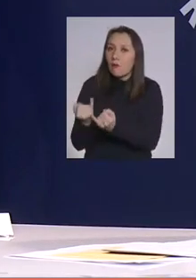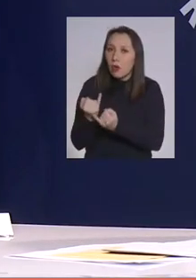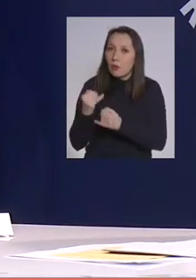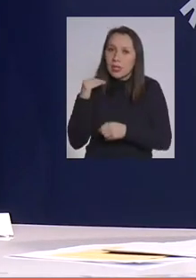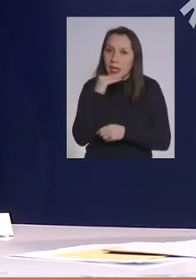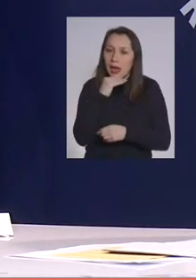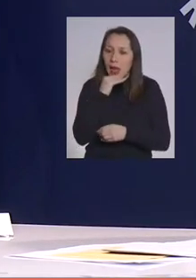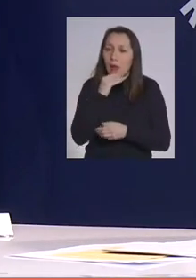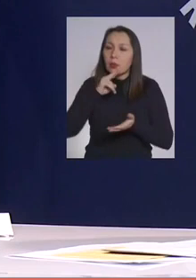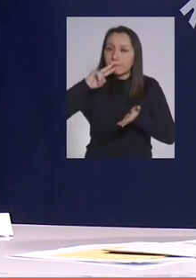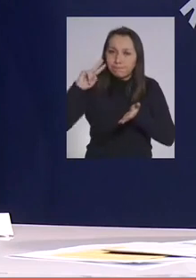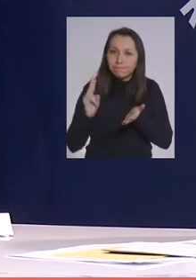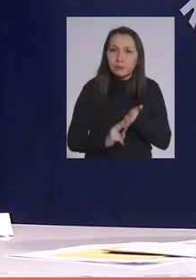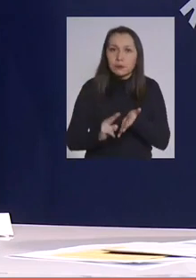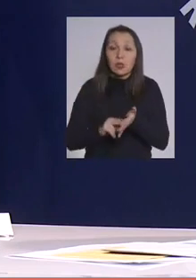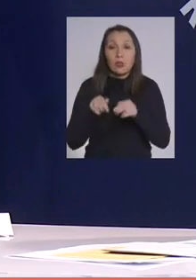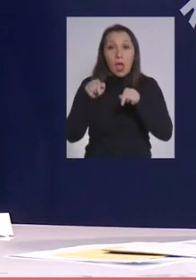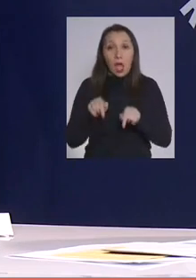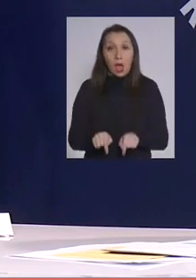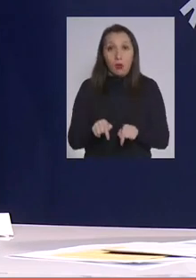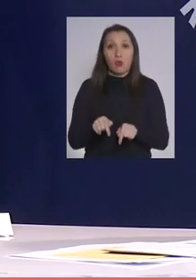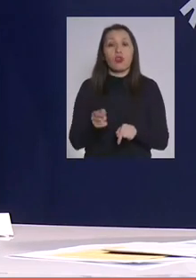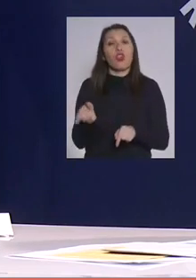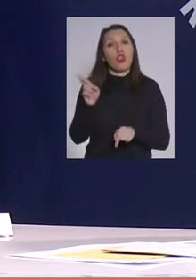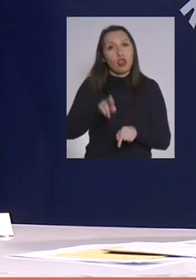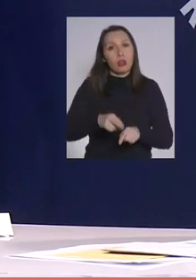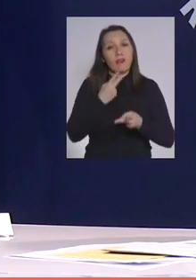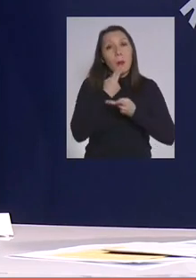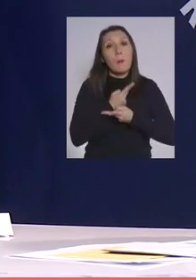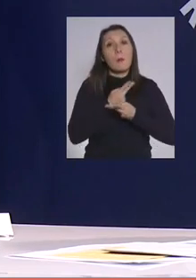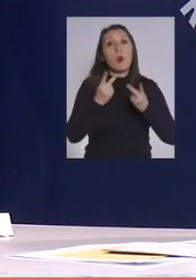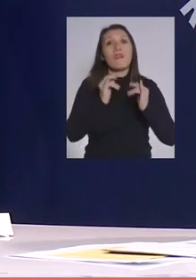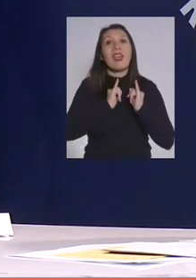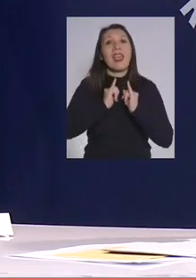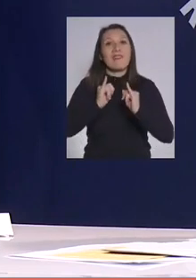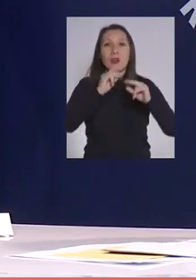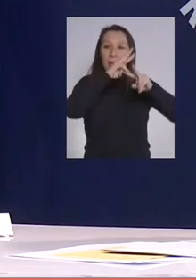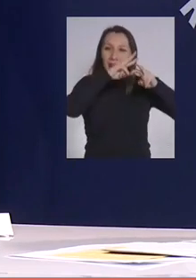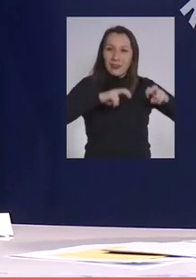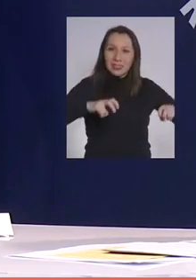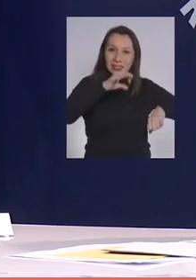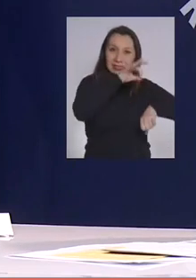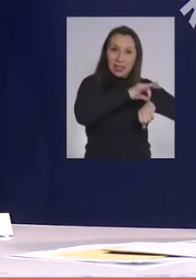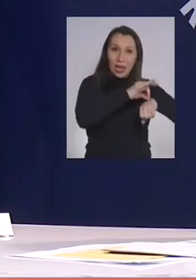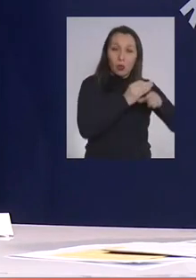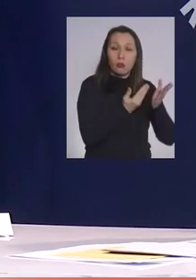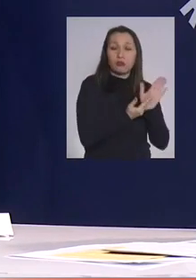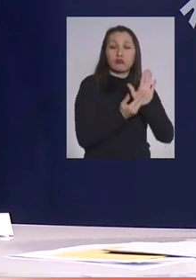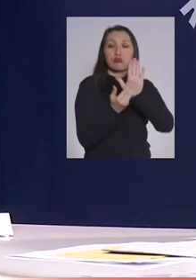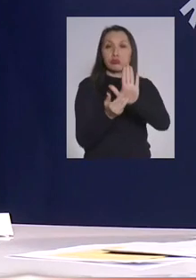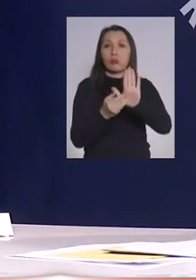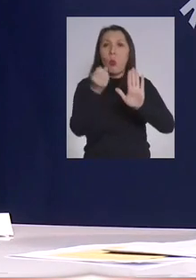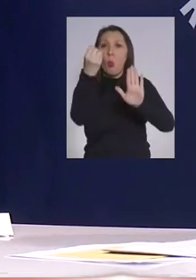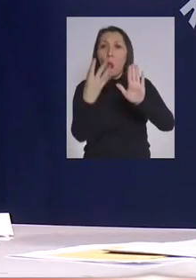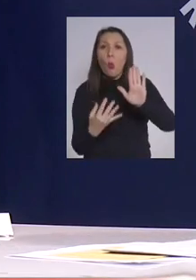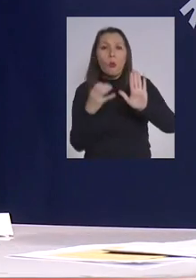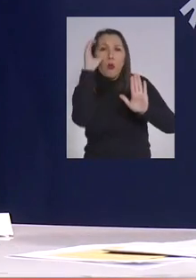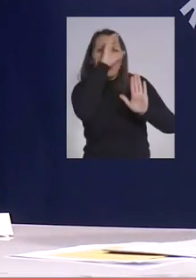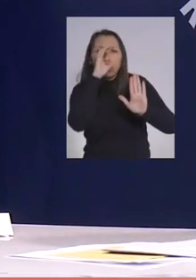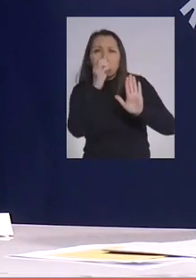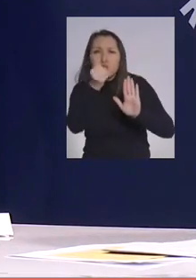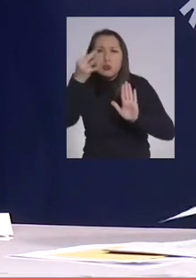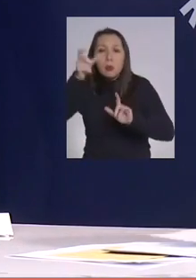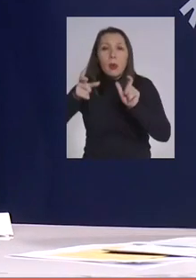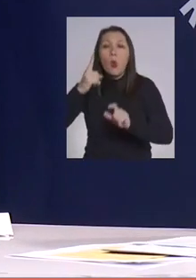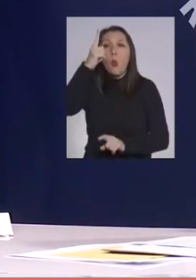oportuna veraz hoy día se vuelve a publicar en el informe epidemiológico los datos de trazabilidad esto se